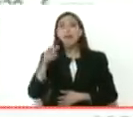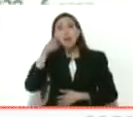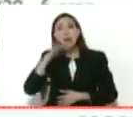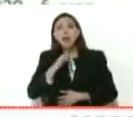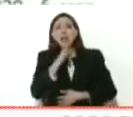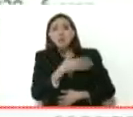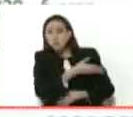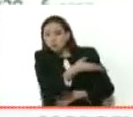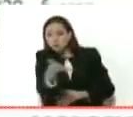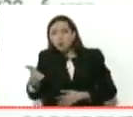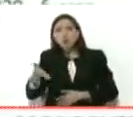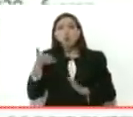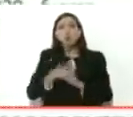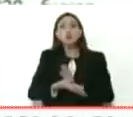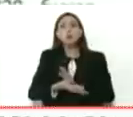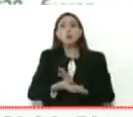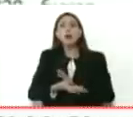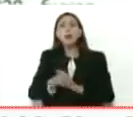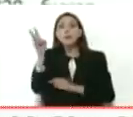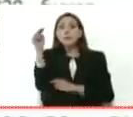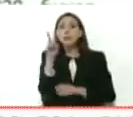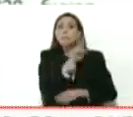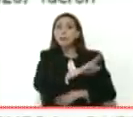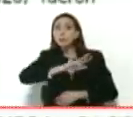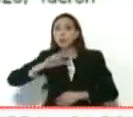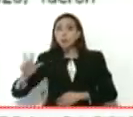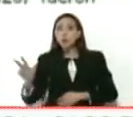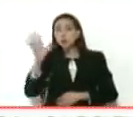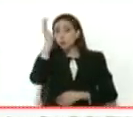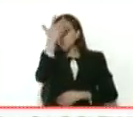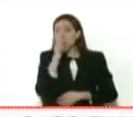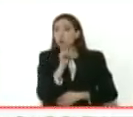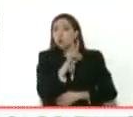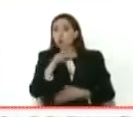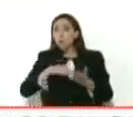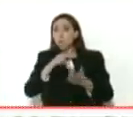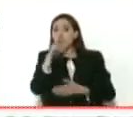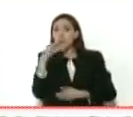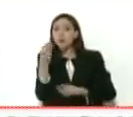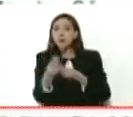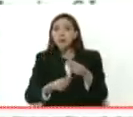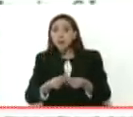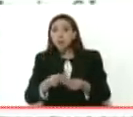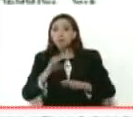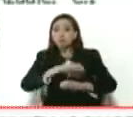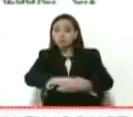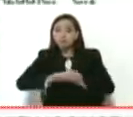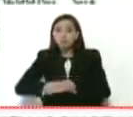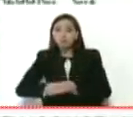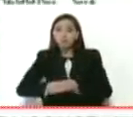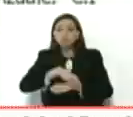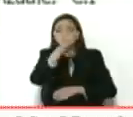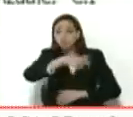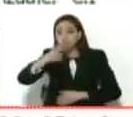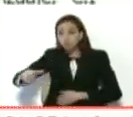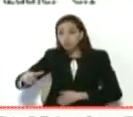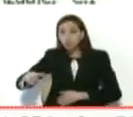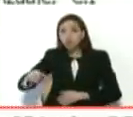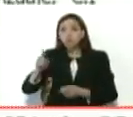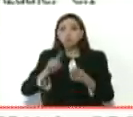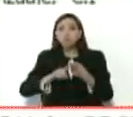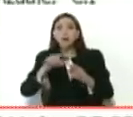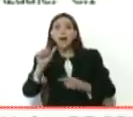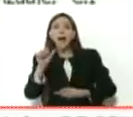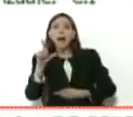que en fechas viernes 28 de febrero de 2020 fueron aprehendidos los ciudadanos alfredo marcial